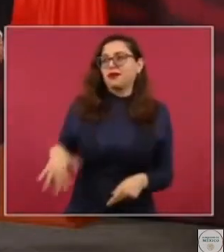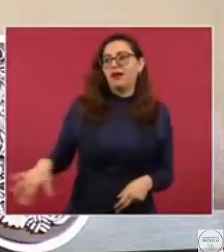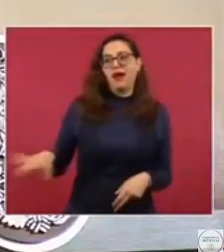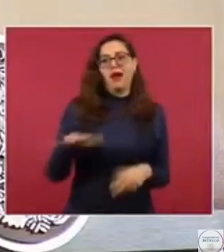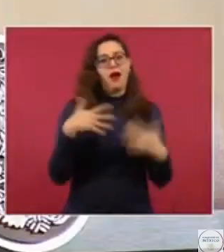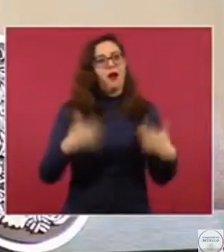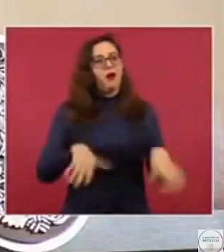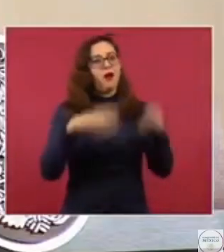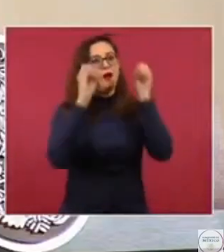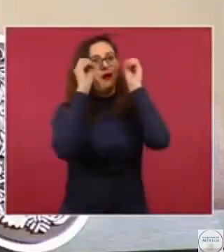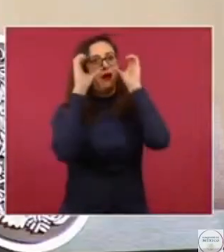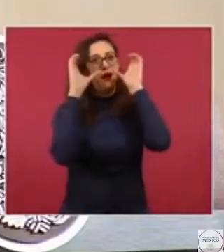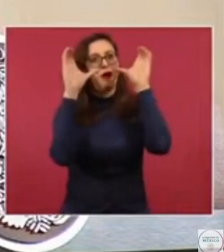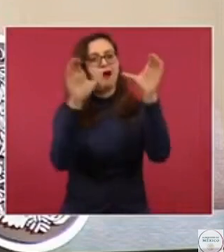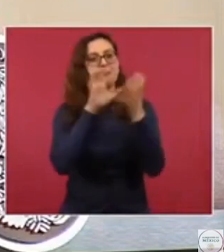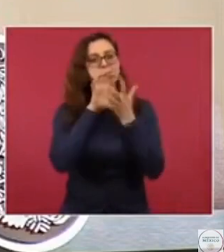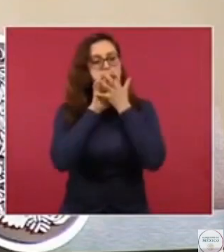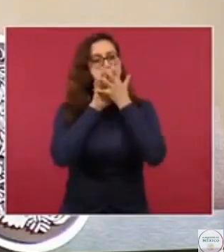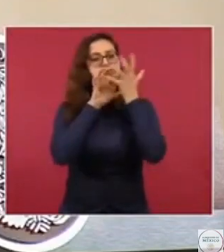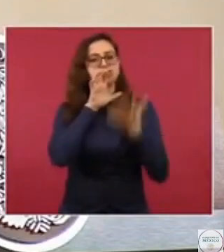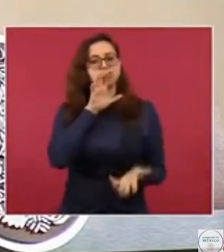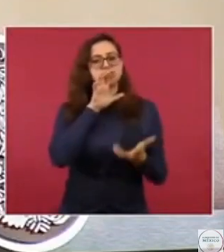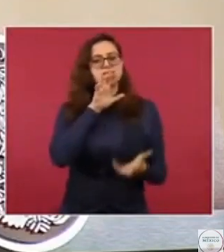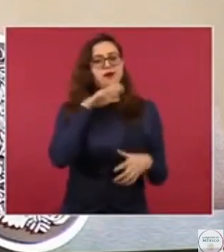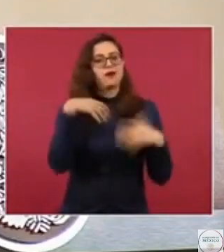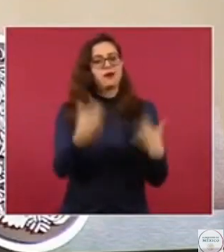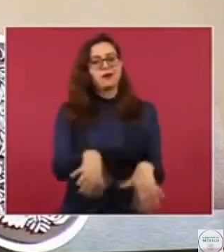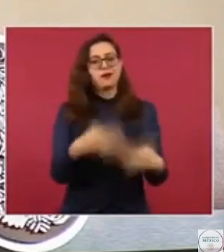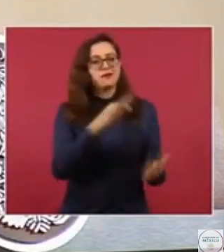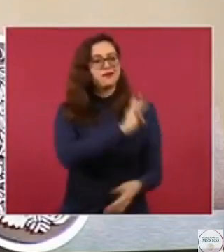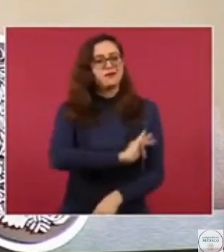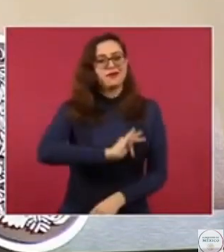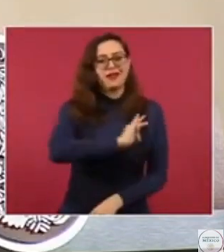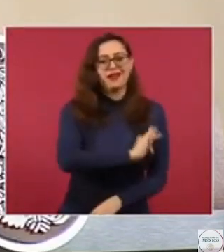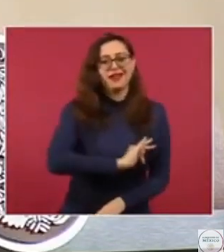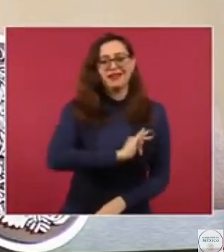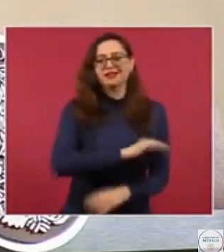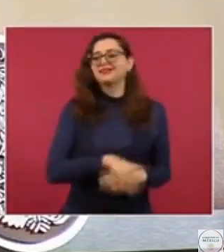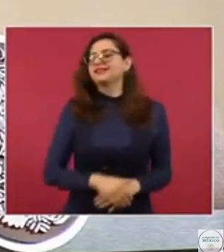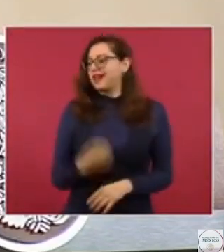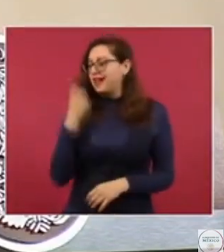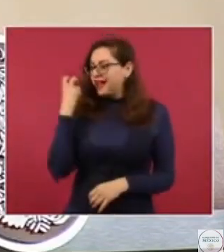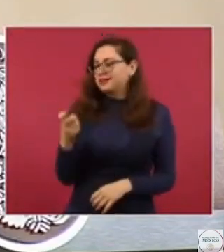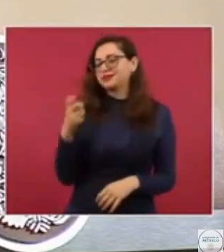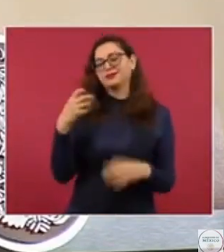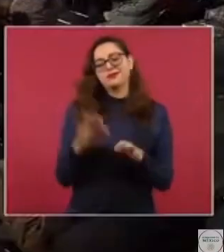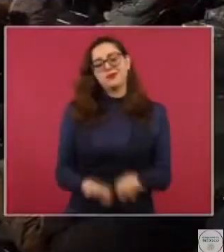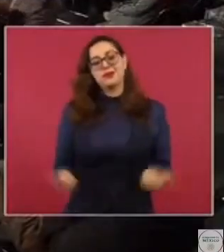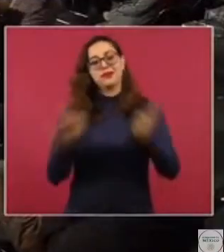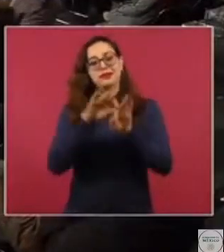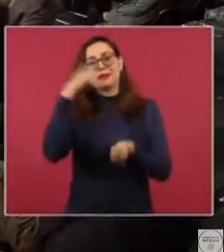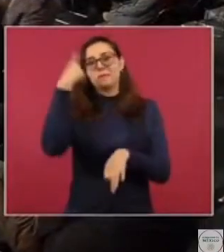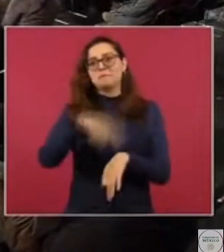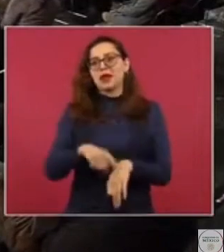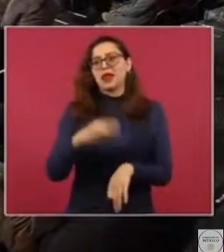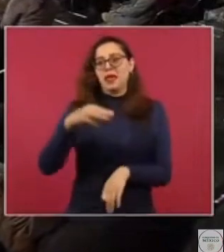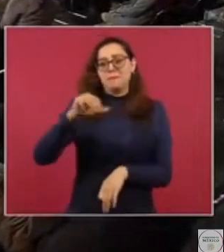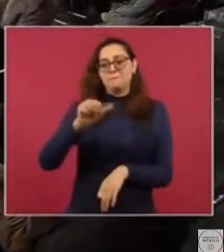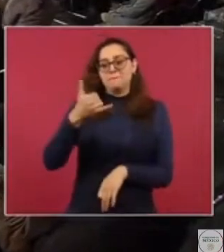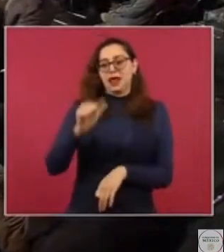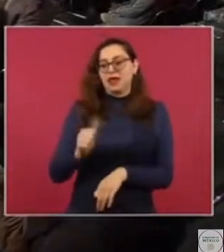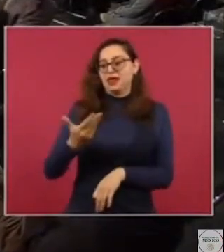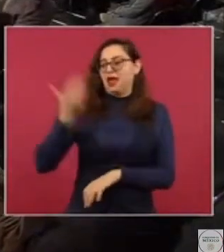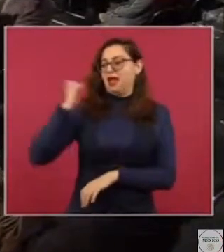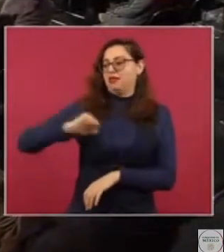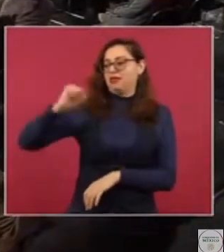a tener también aquí un material muy importante de difusión de la grandeza de los mayas antiguos y